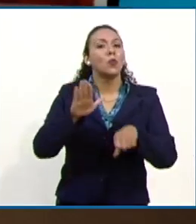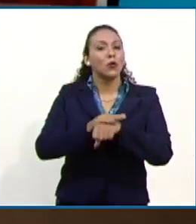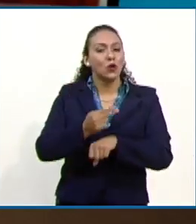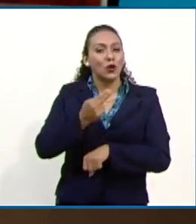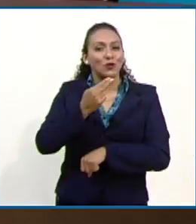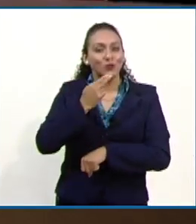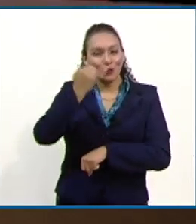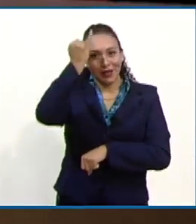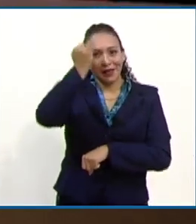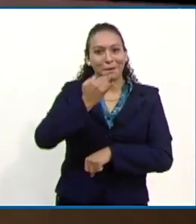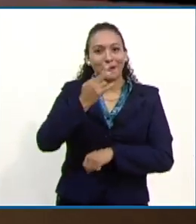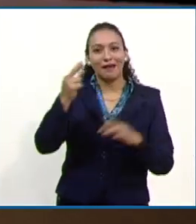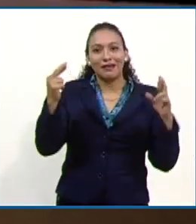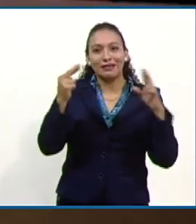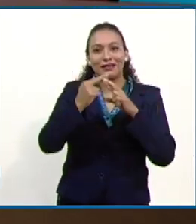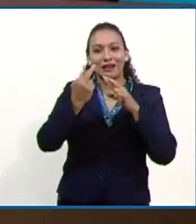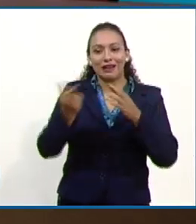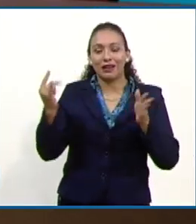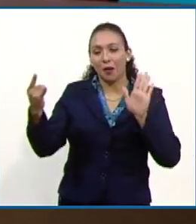en propaganda electoral.